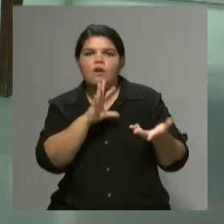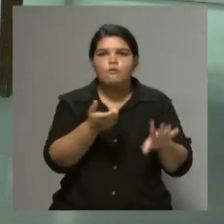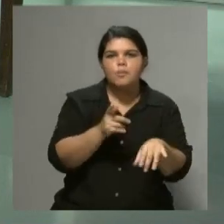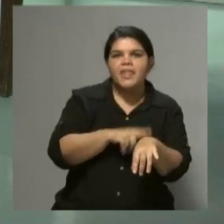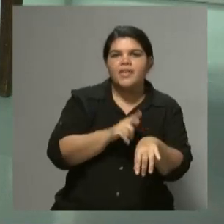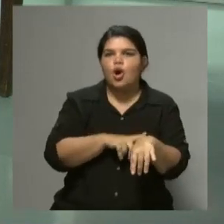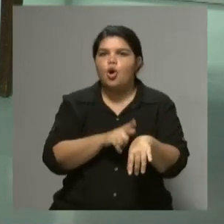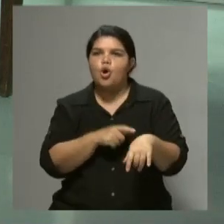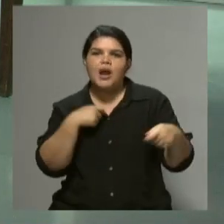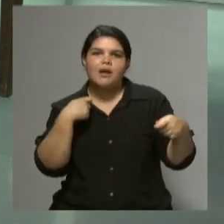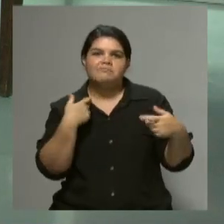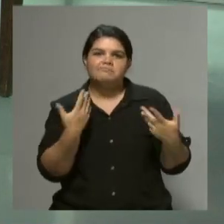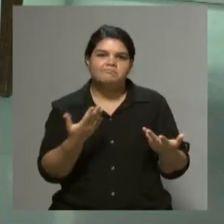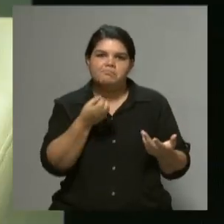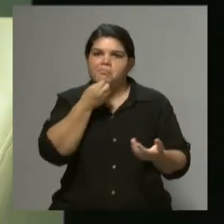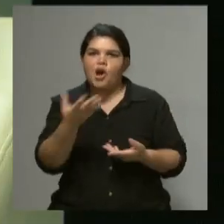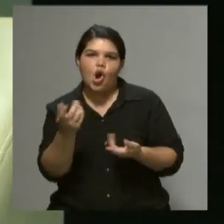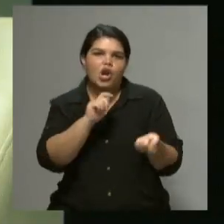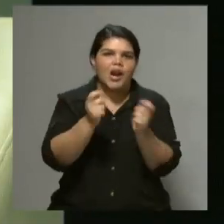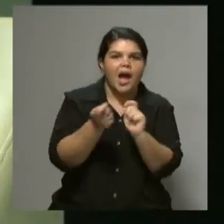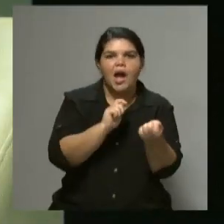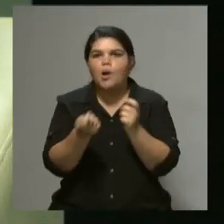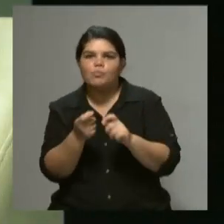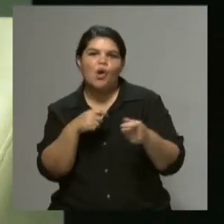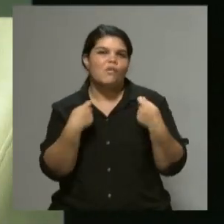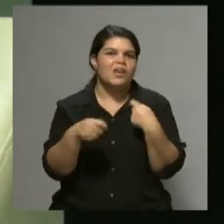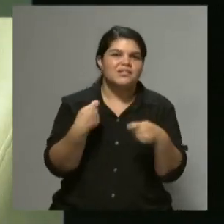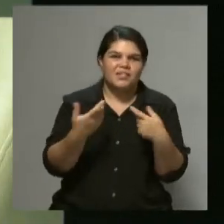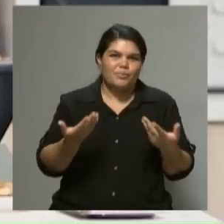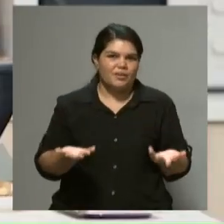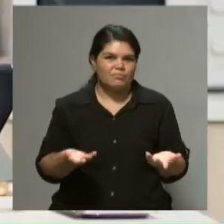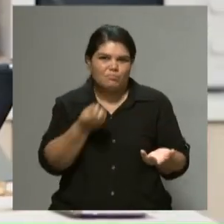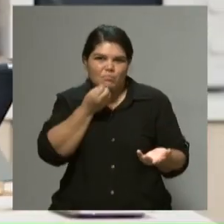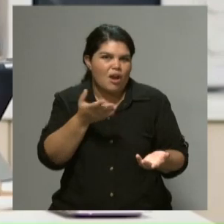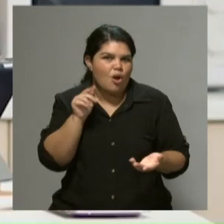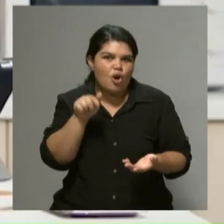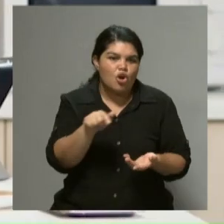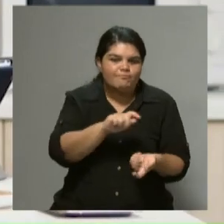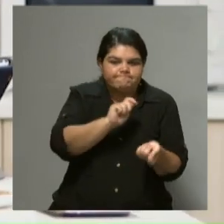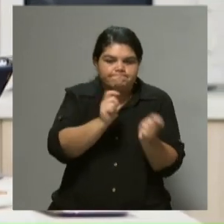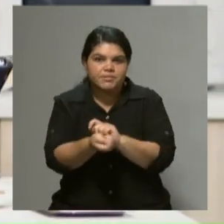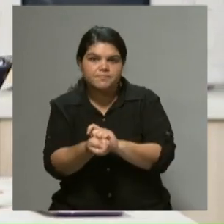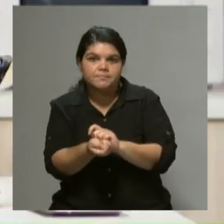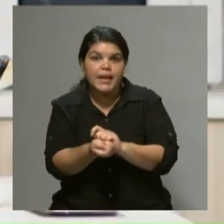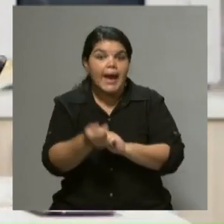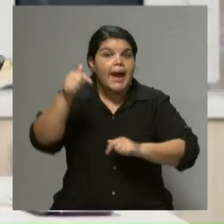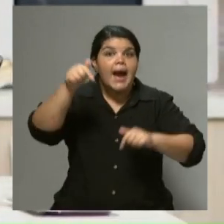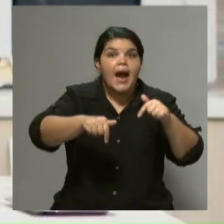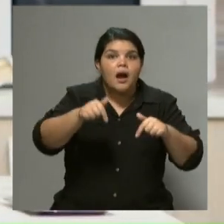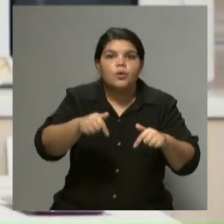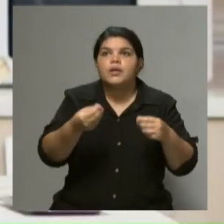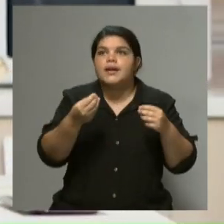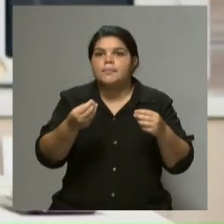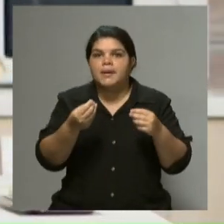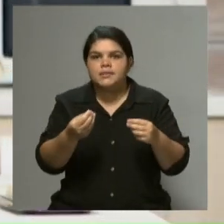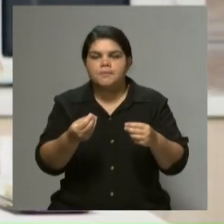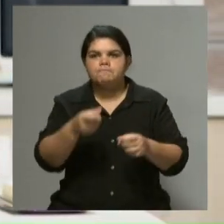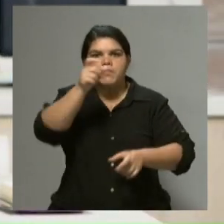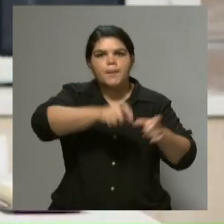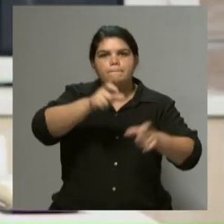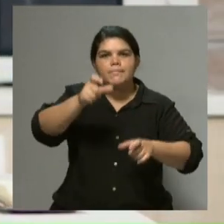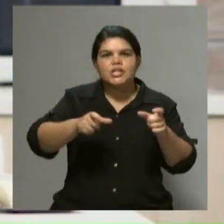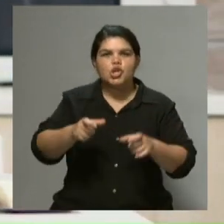Claro. También la gente busca un poco de tranquilidad, ya no esa vida, viste, del trabajo 10,